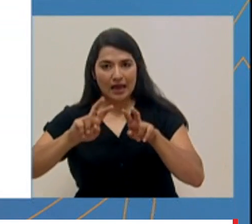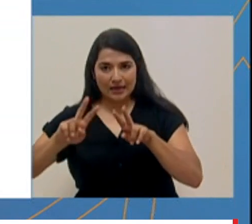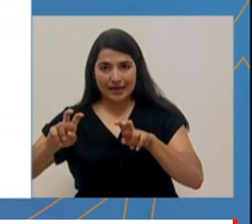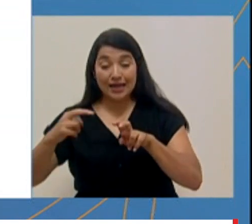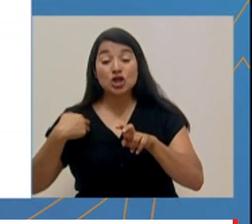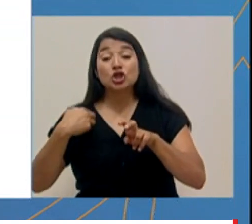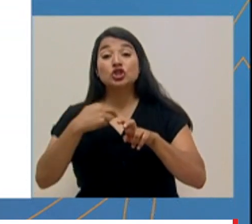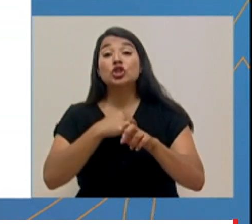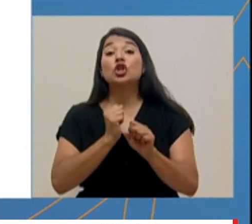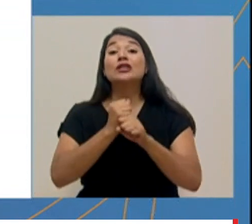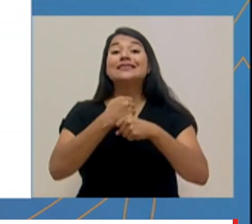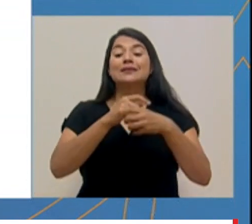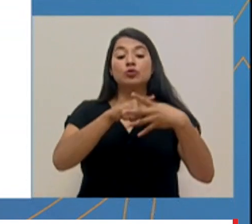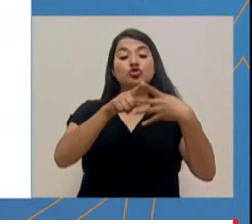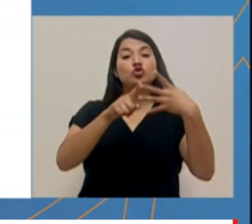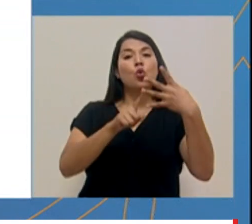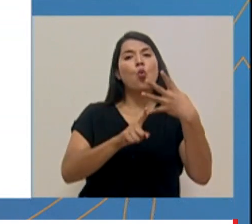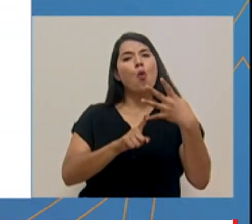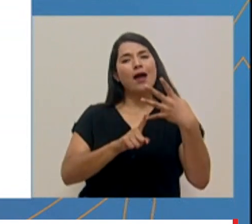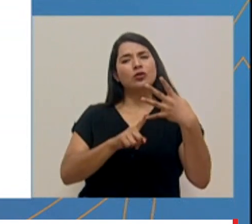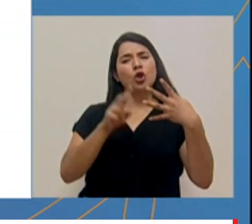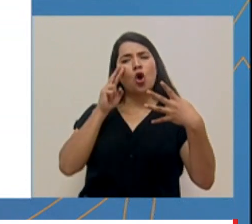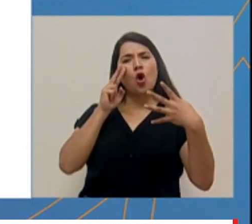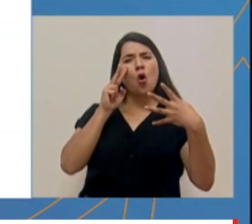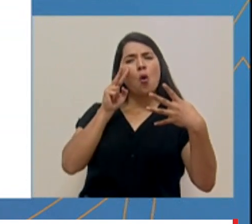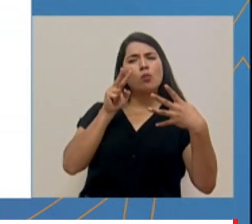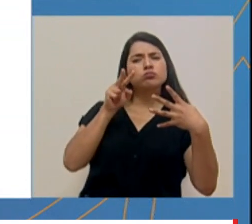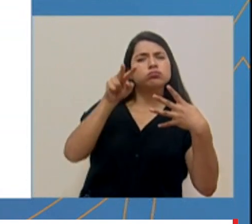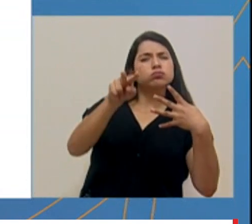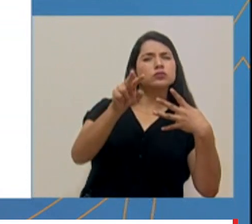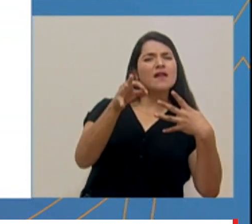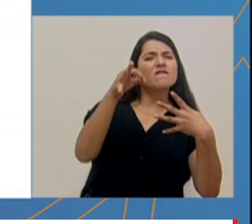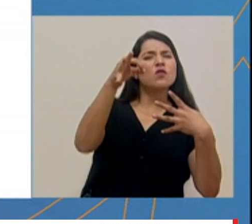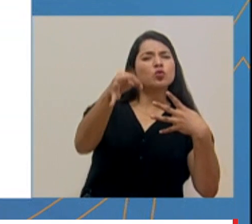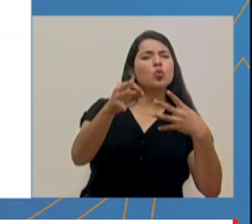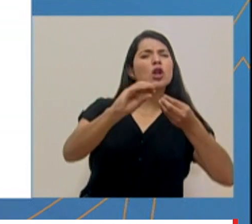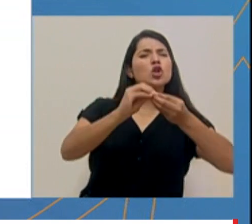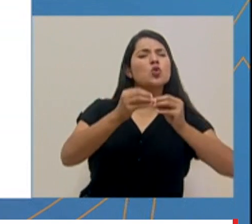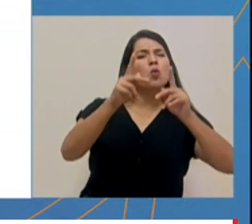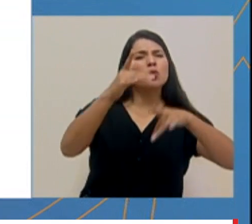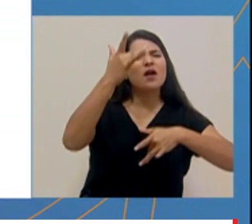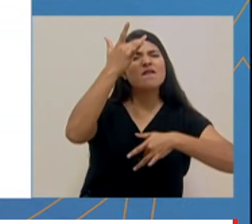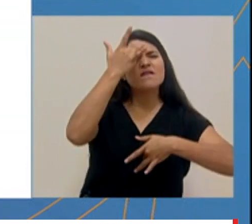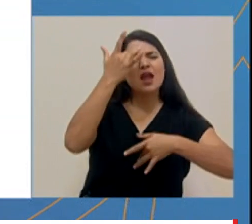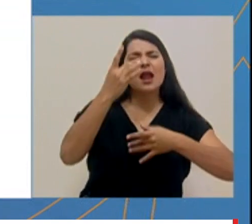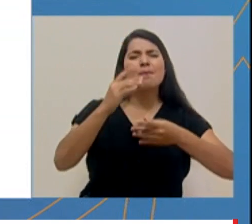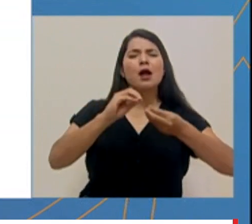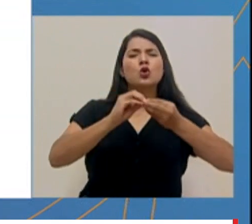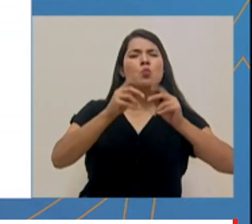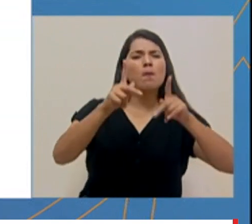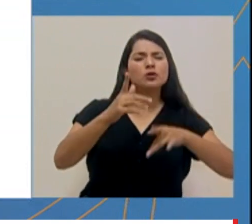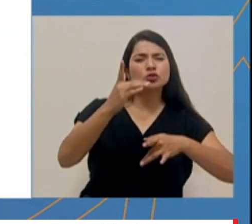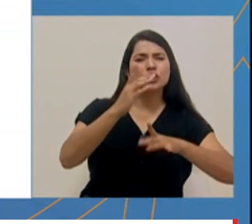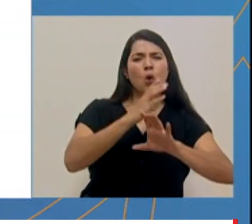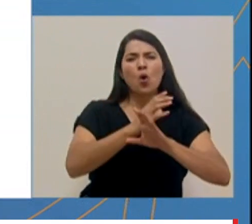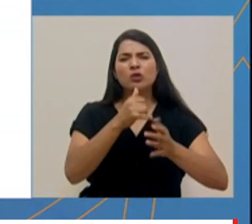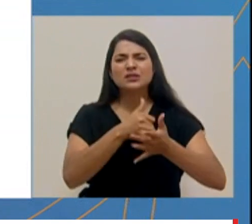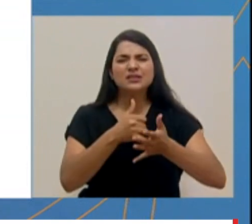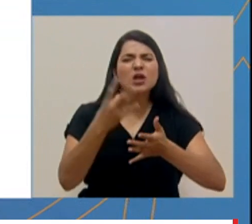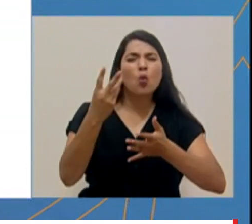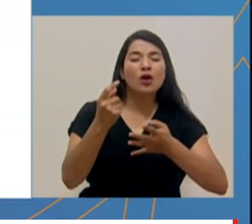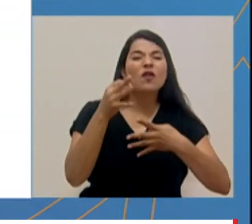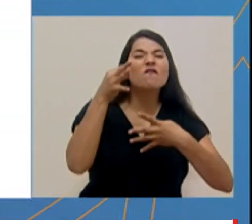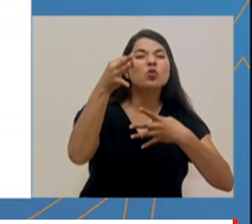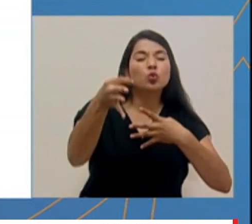4 proyecciones distintas con diferentes modelos, algunos basados en el factor de contagio, el R0, otros